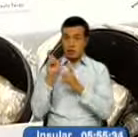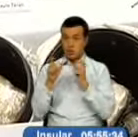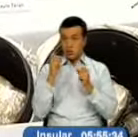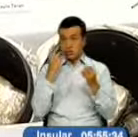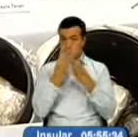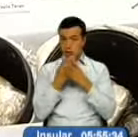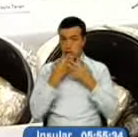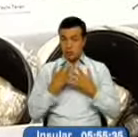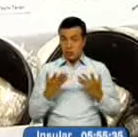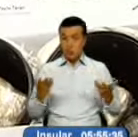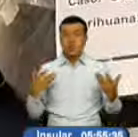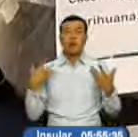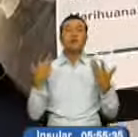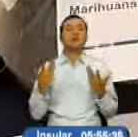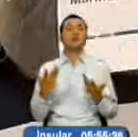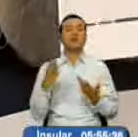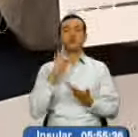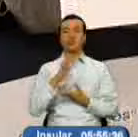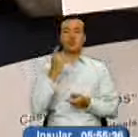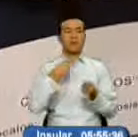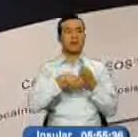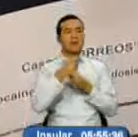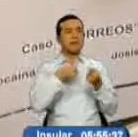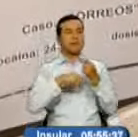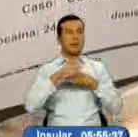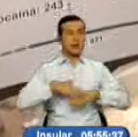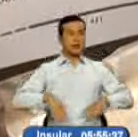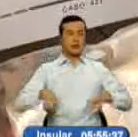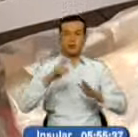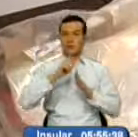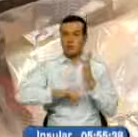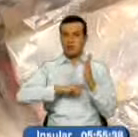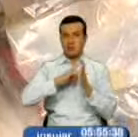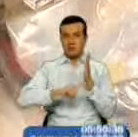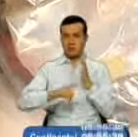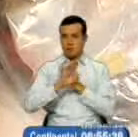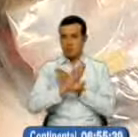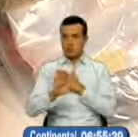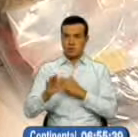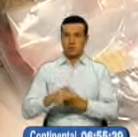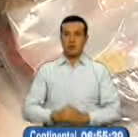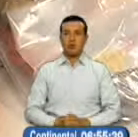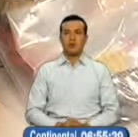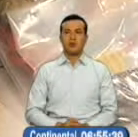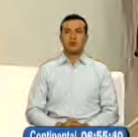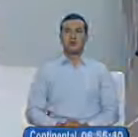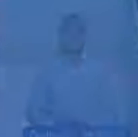que dichas sustancias sean comercializadas en la ciudad y en las unidades educativas.